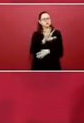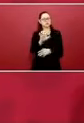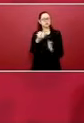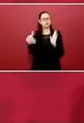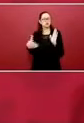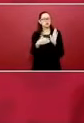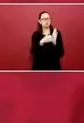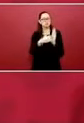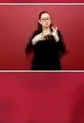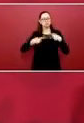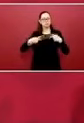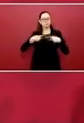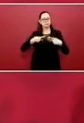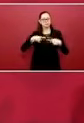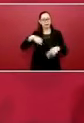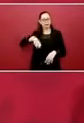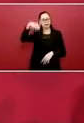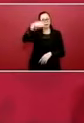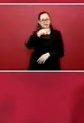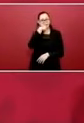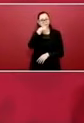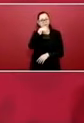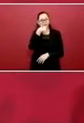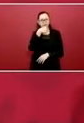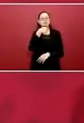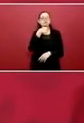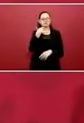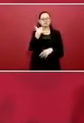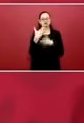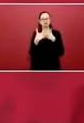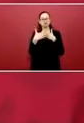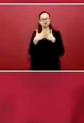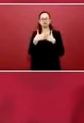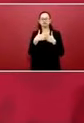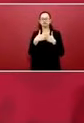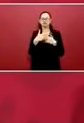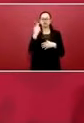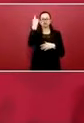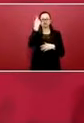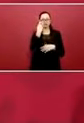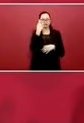8.500.000 adultos mayores que van a ser beneficiados.